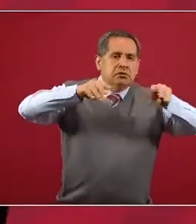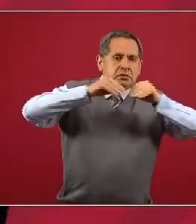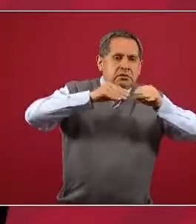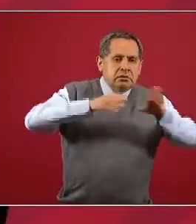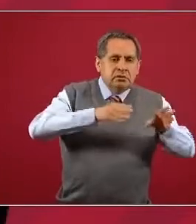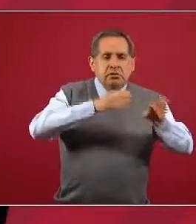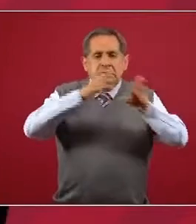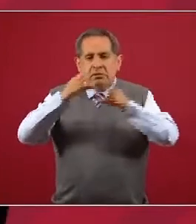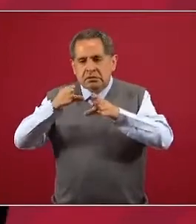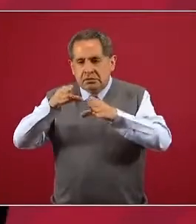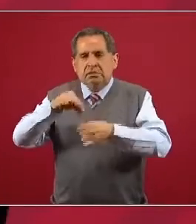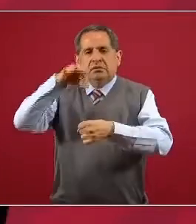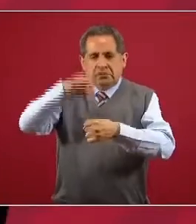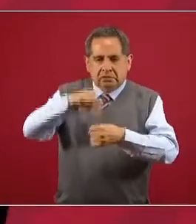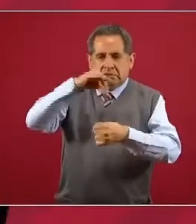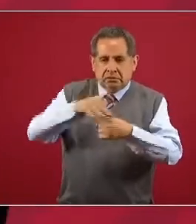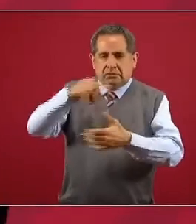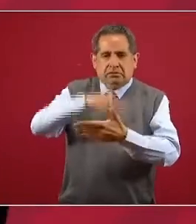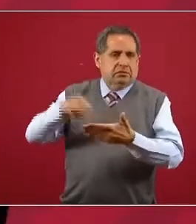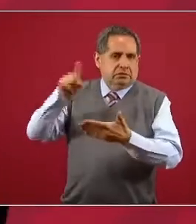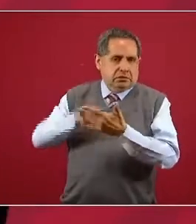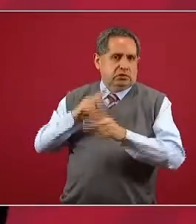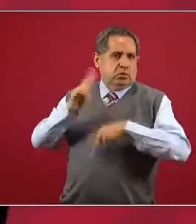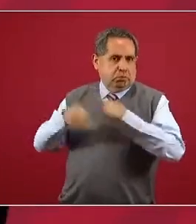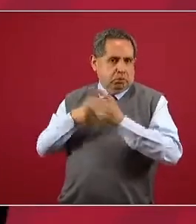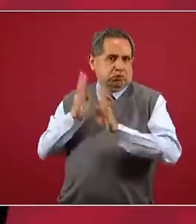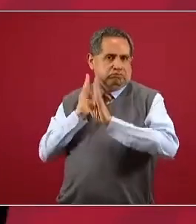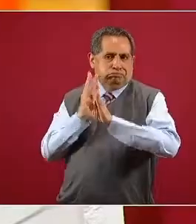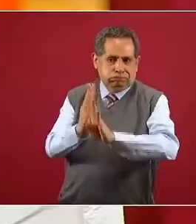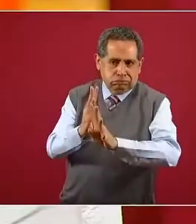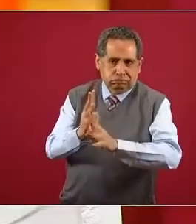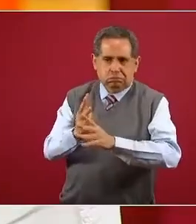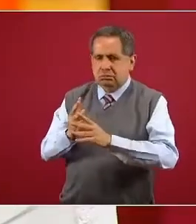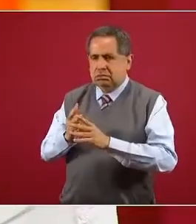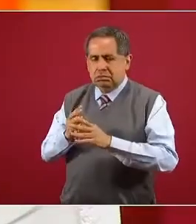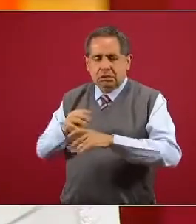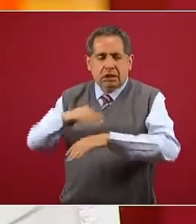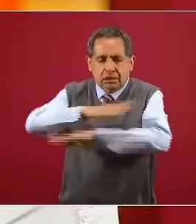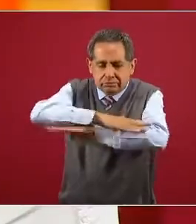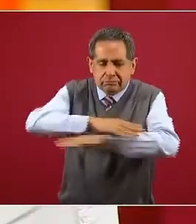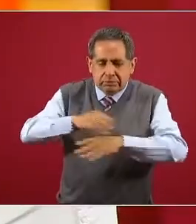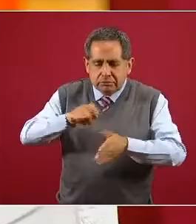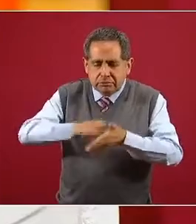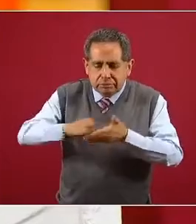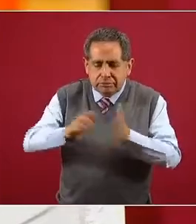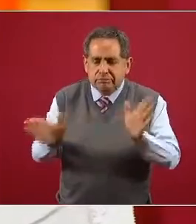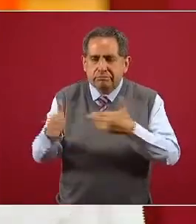la parte de la emisión del sufragio, el salir a las casillas a depositar el voto.